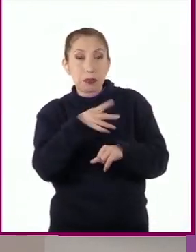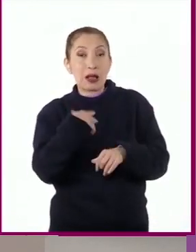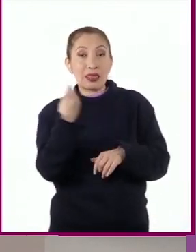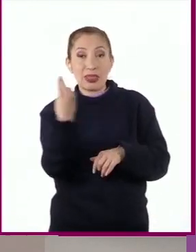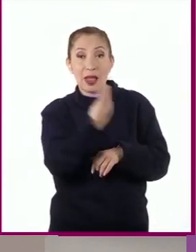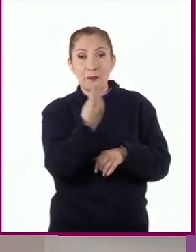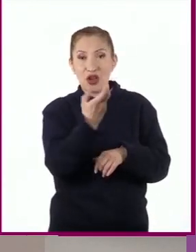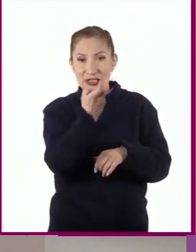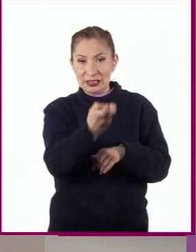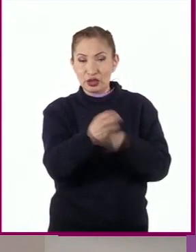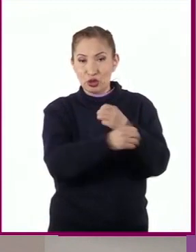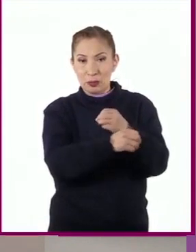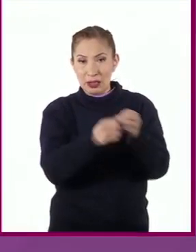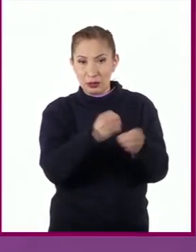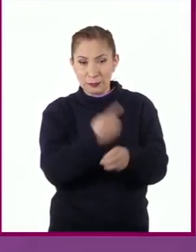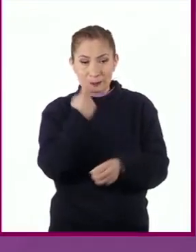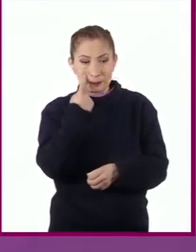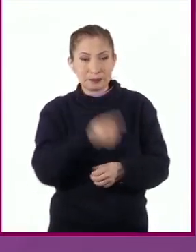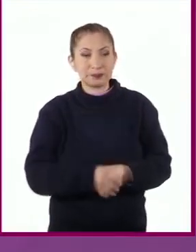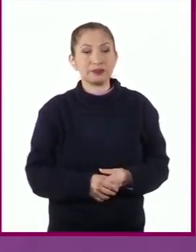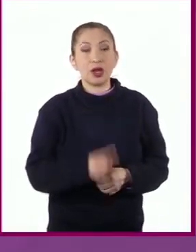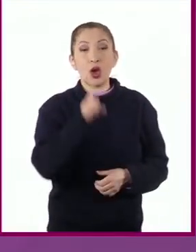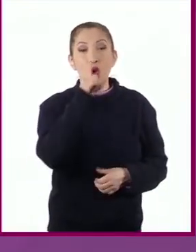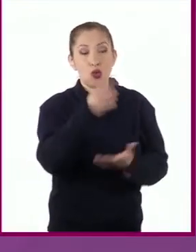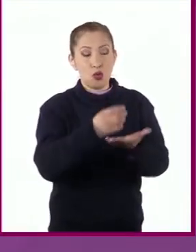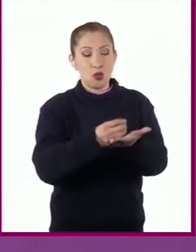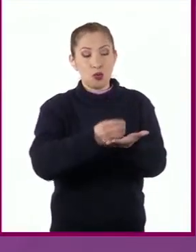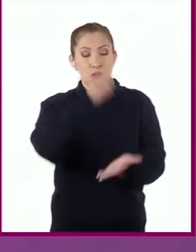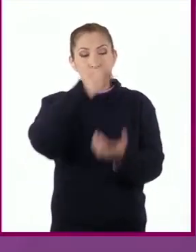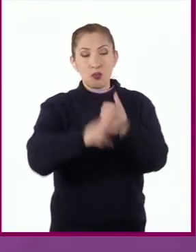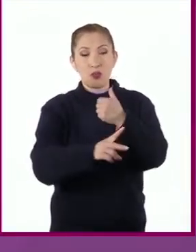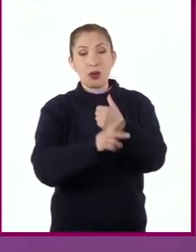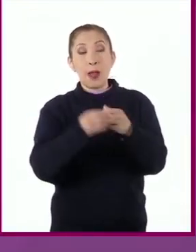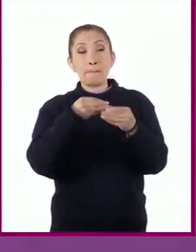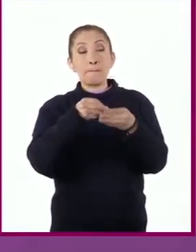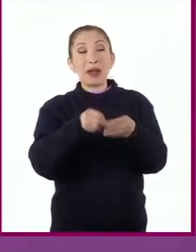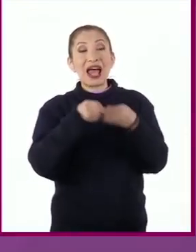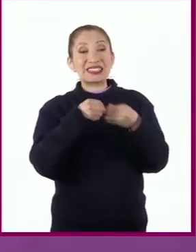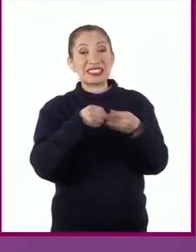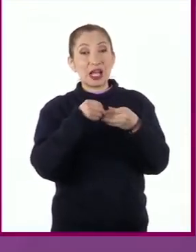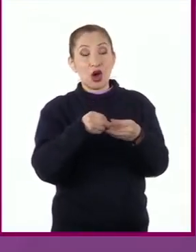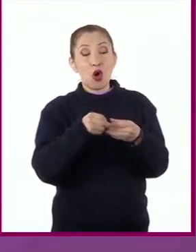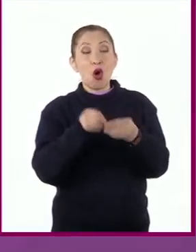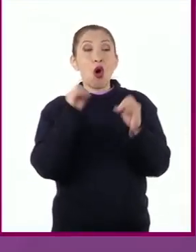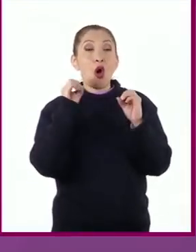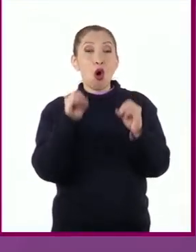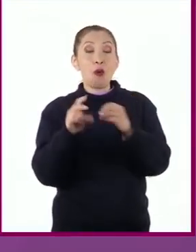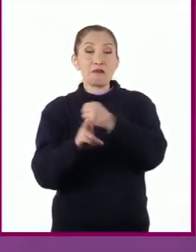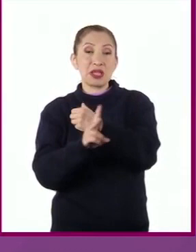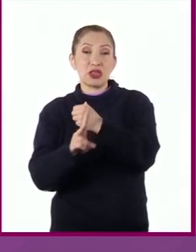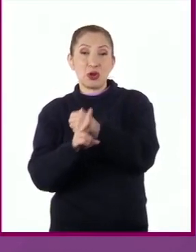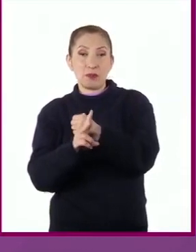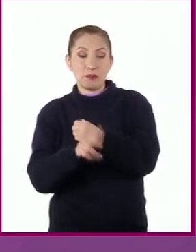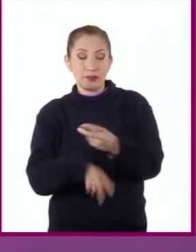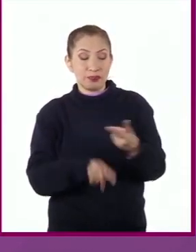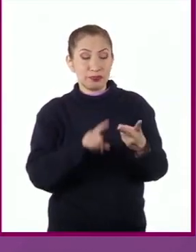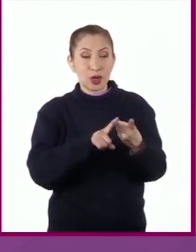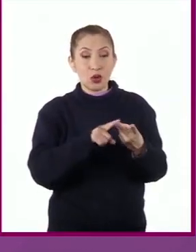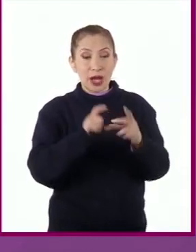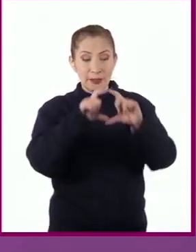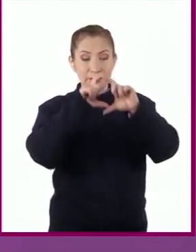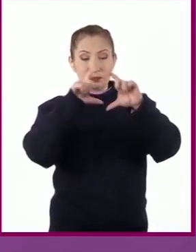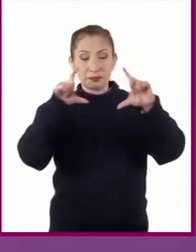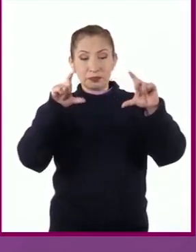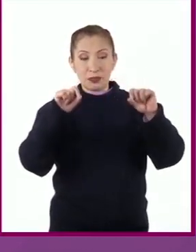necesitar los siguientes materiales: un vaso o recipiente de plástico o de vidrio, una